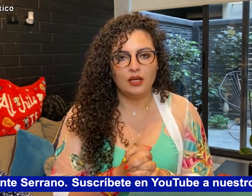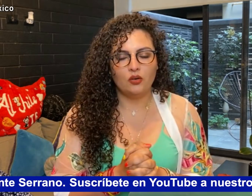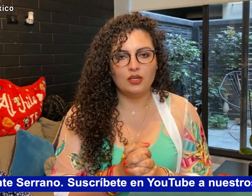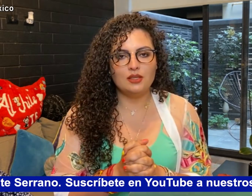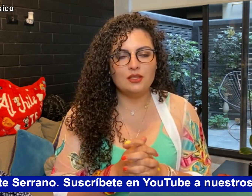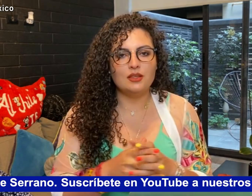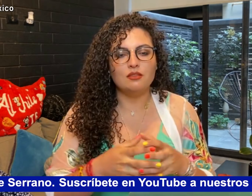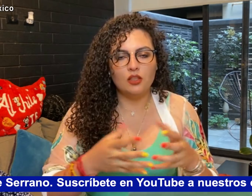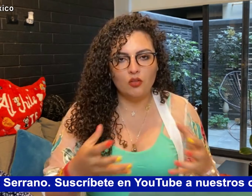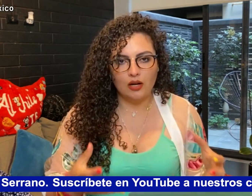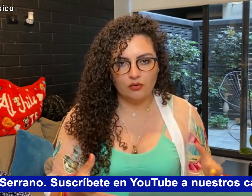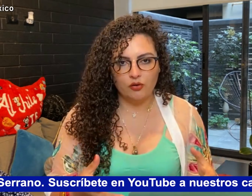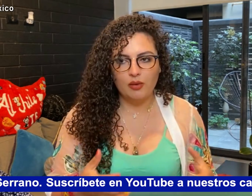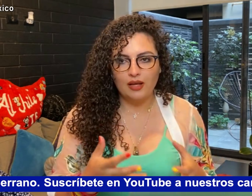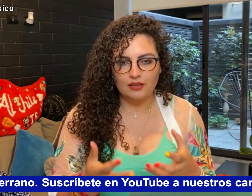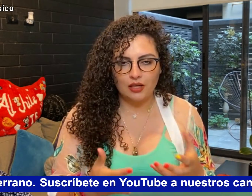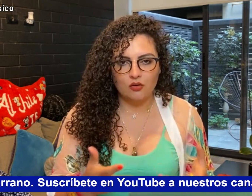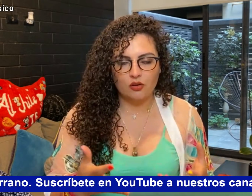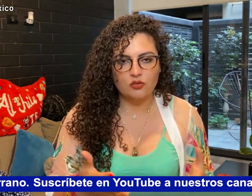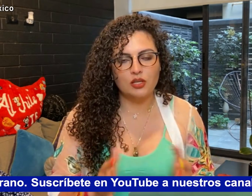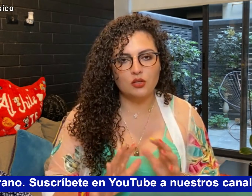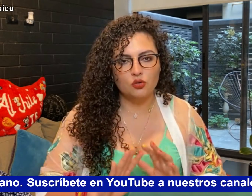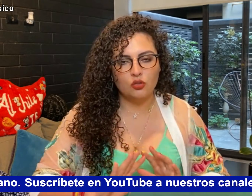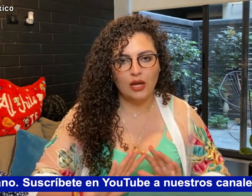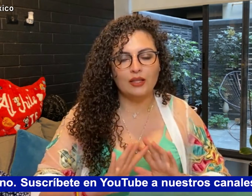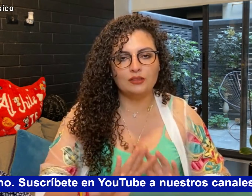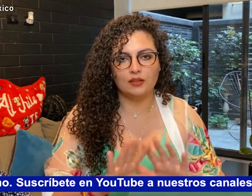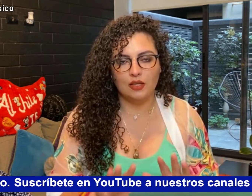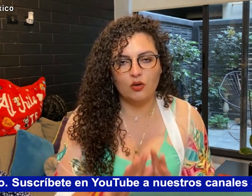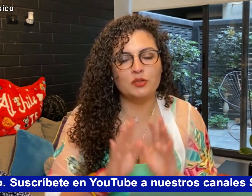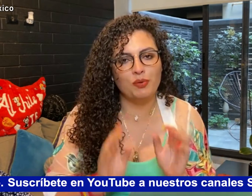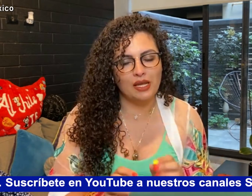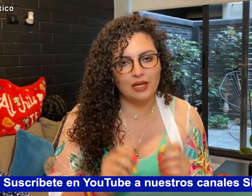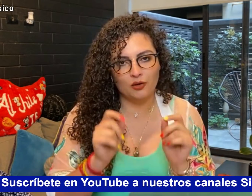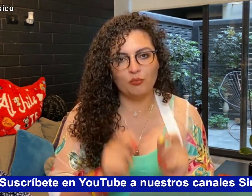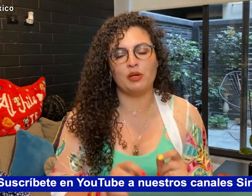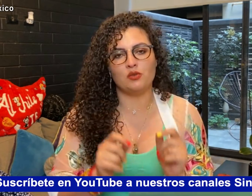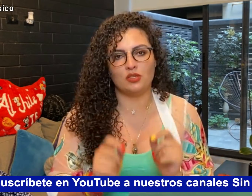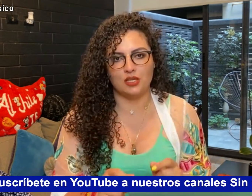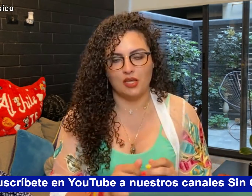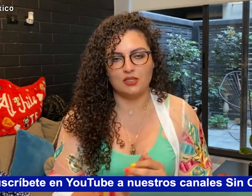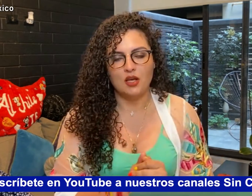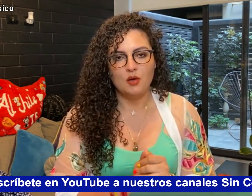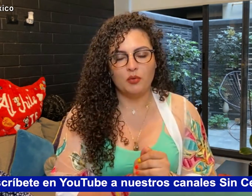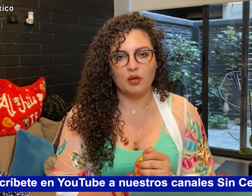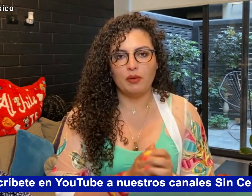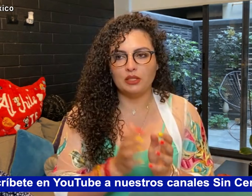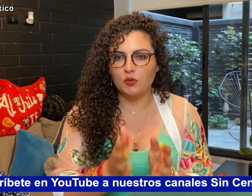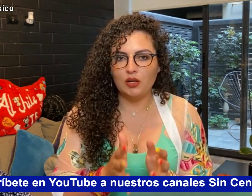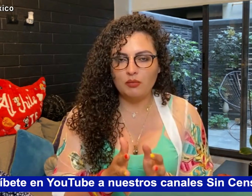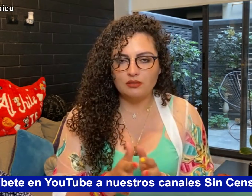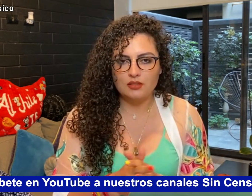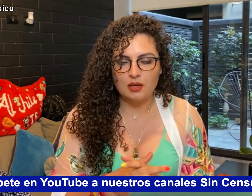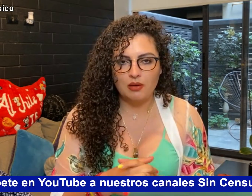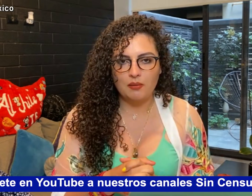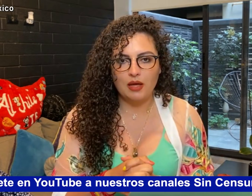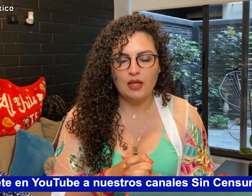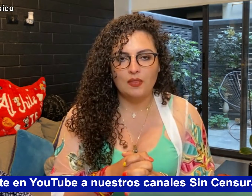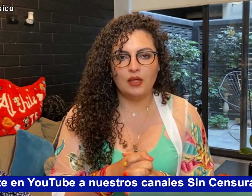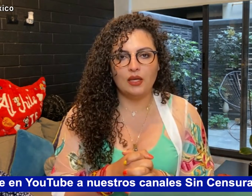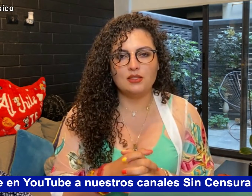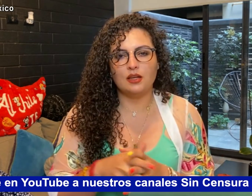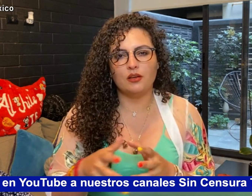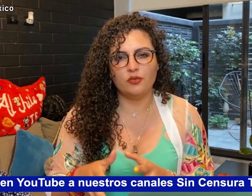importante. Creo que es este sentido de la reforma eléctrica lo que hoy se quiso dar a entender o explicar con pelos y señas, porque particularmente se